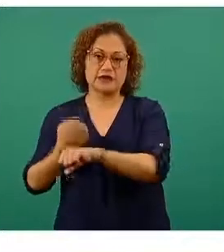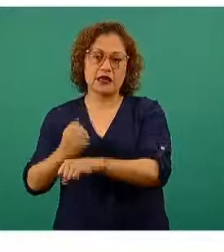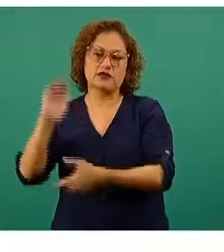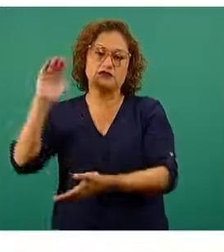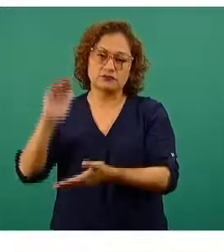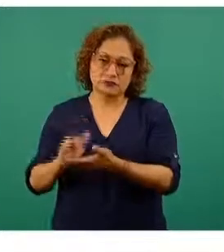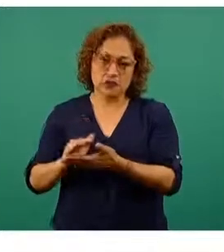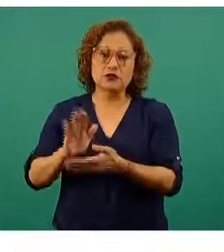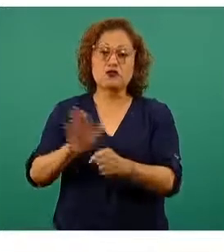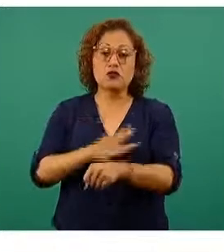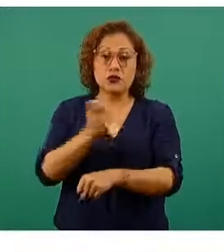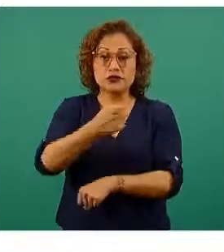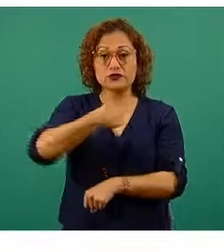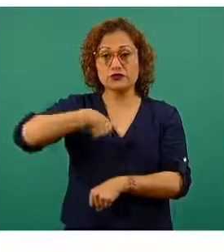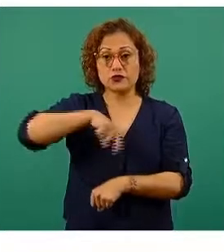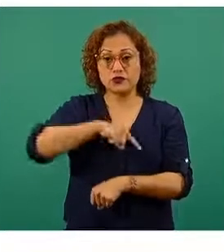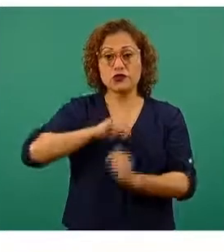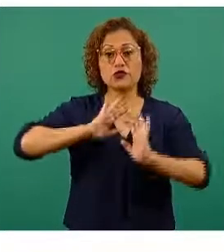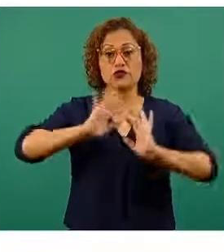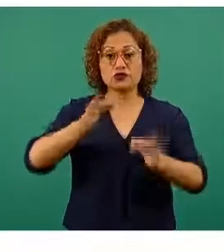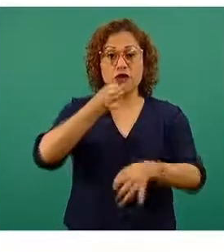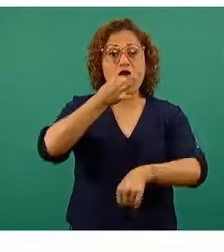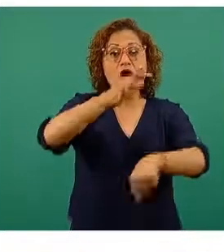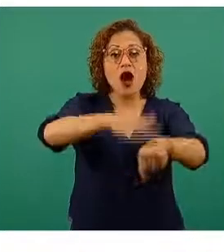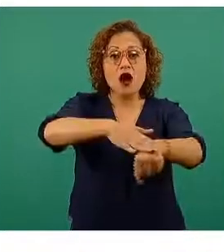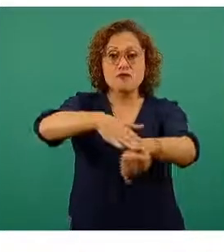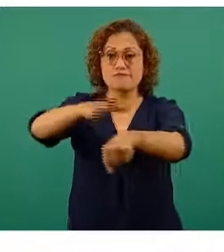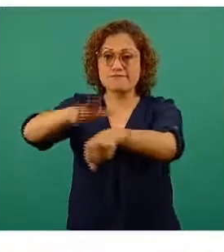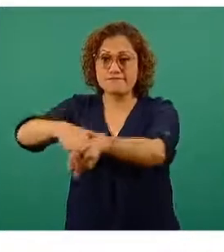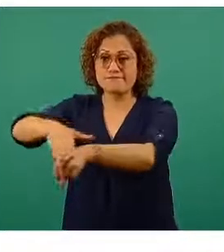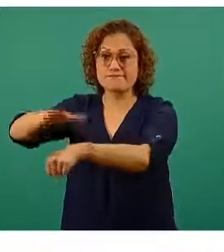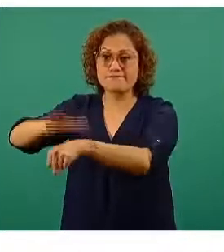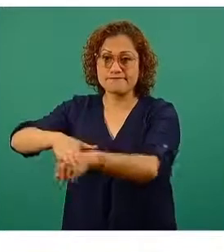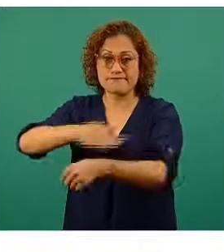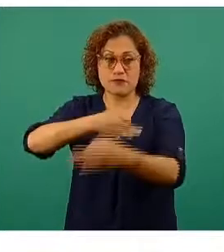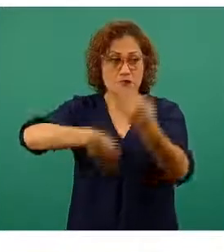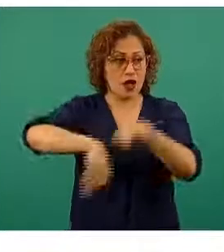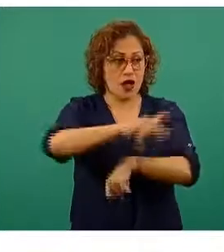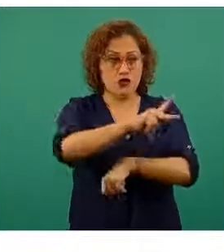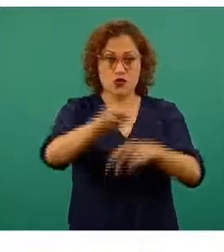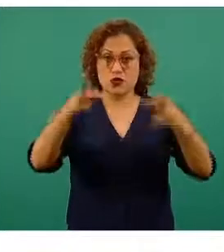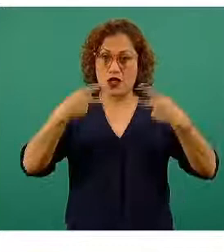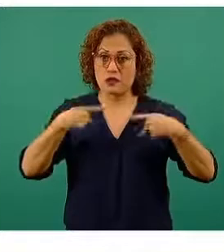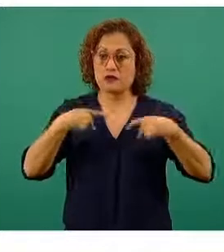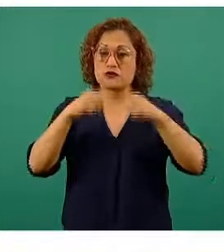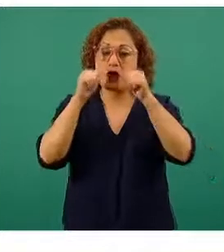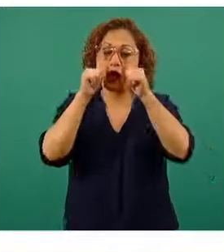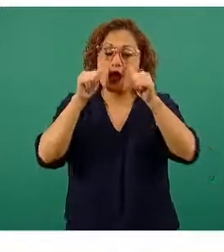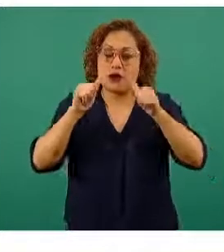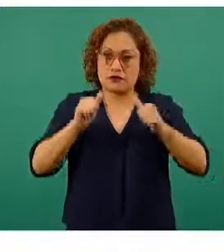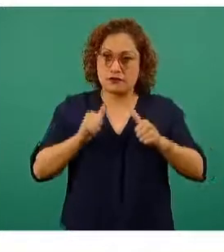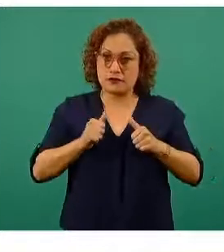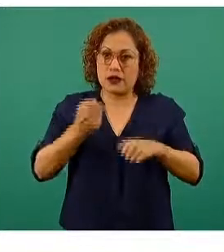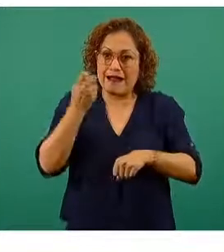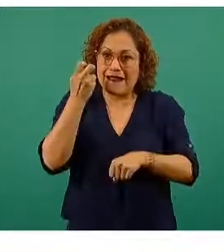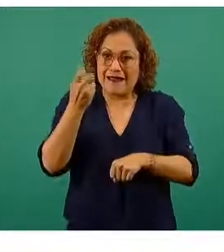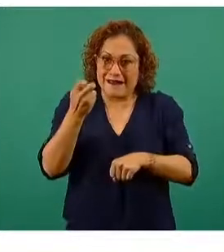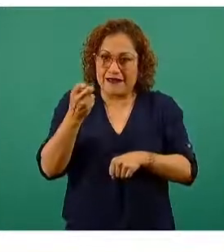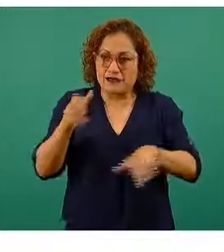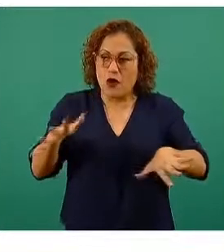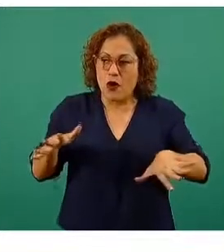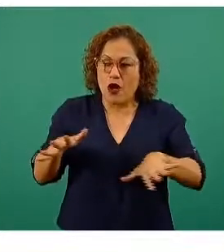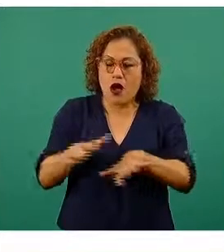señalamientos que hemos estado realizando a la población a tomar esto como una señal de cambio en